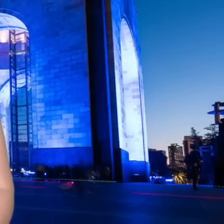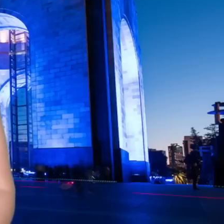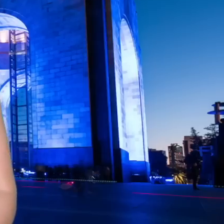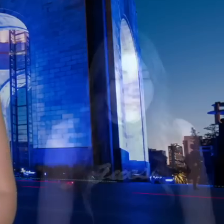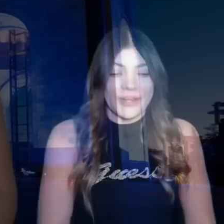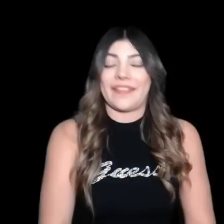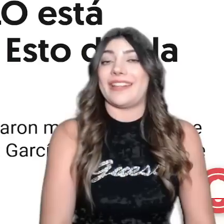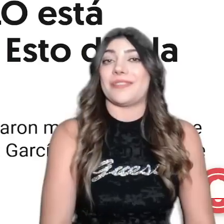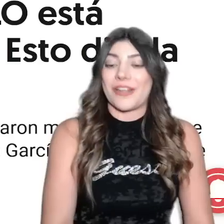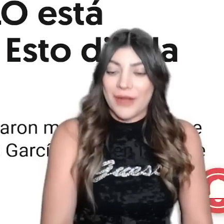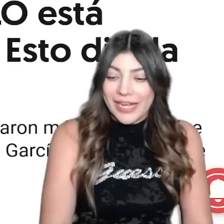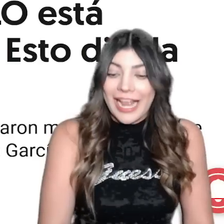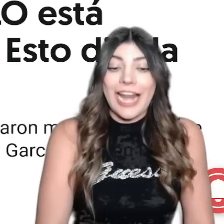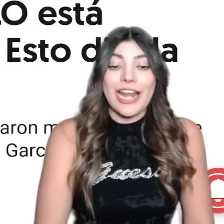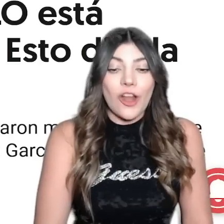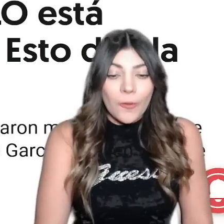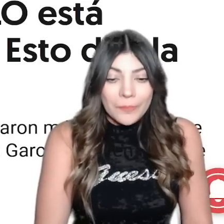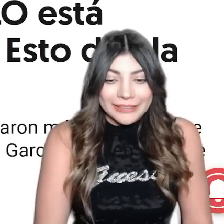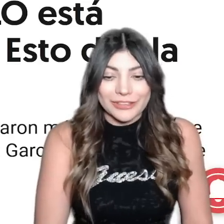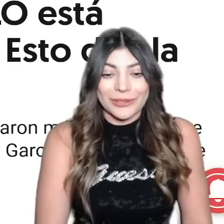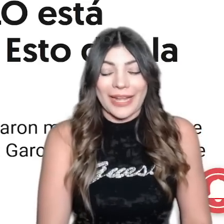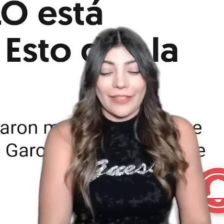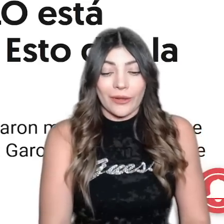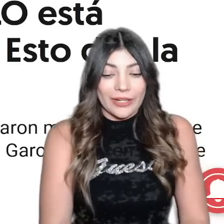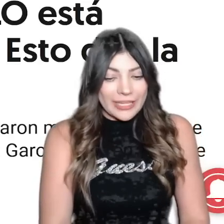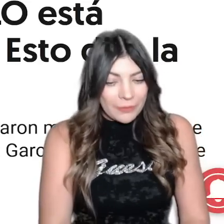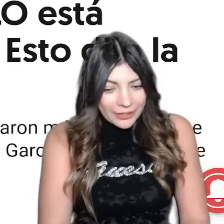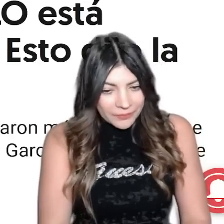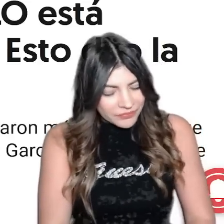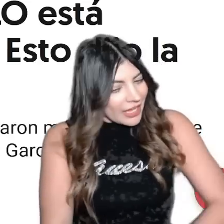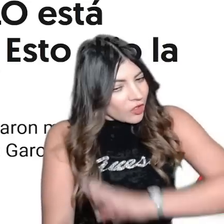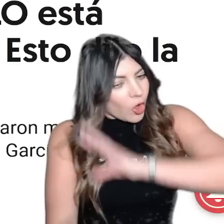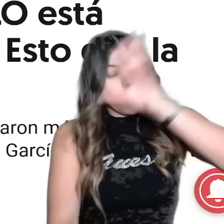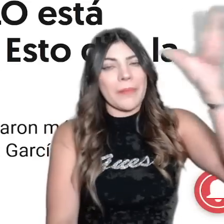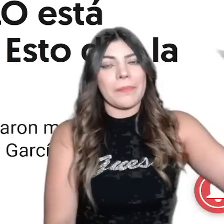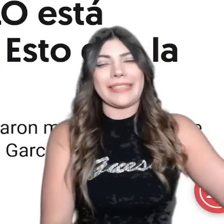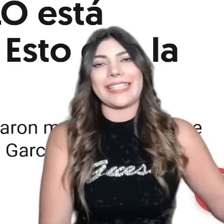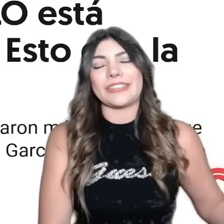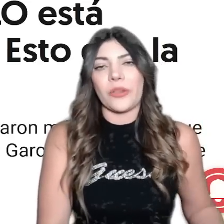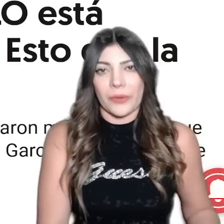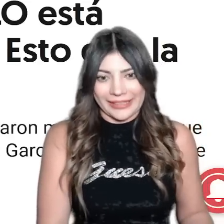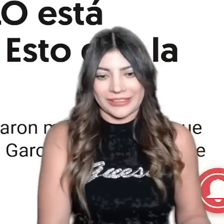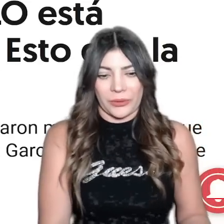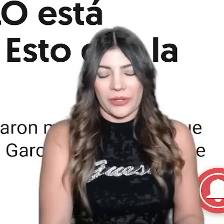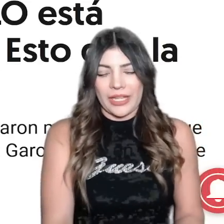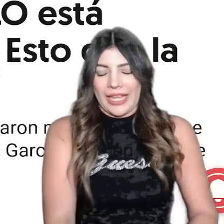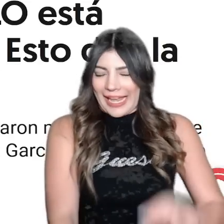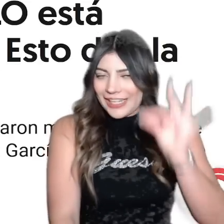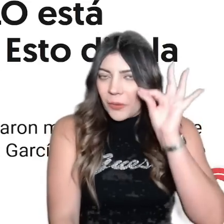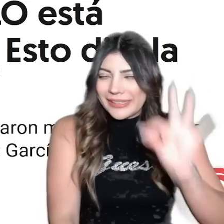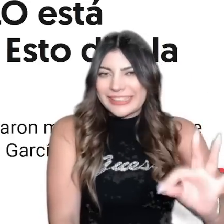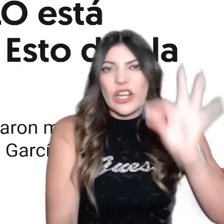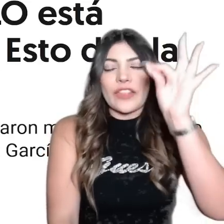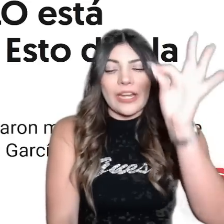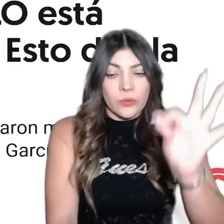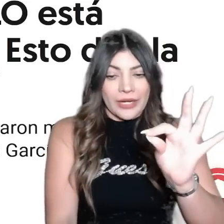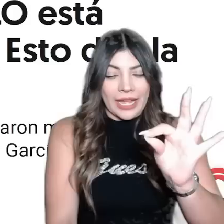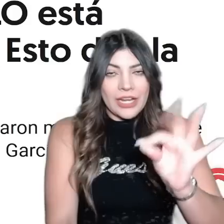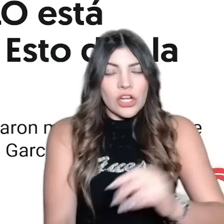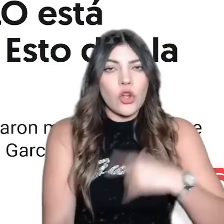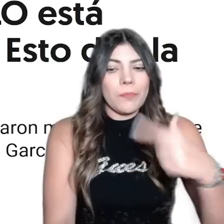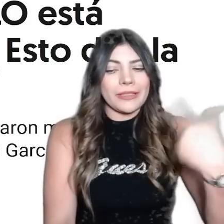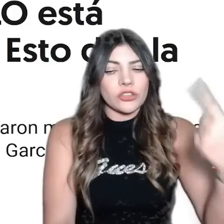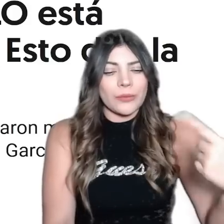haberse metido con Andrés Manuel López Obrador. Y bueno, ¿cómo empieza todo esto? El juicio de